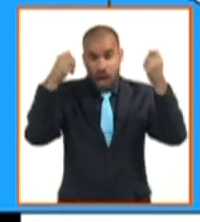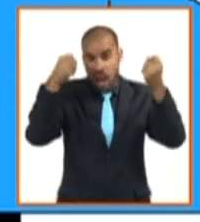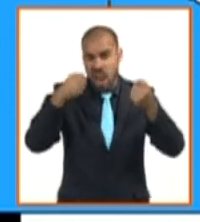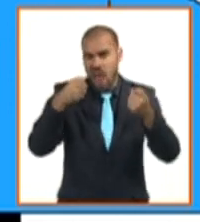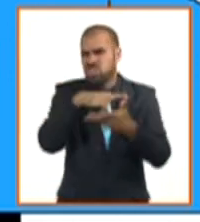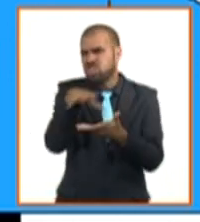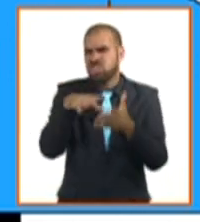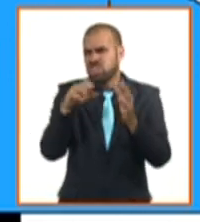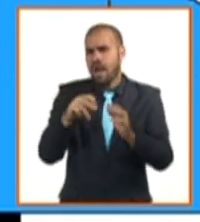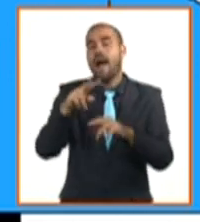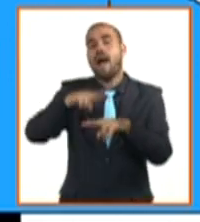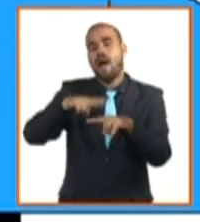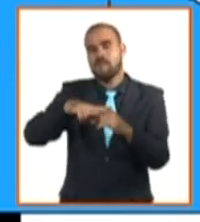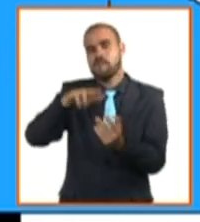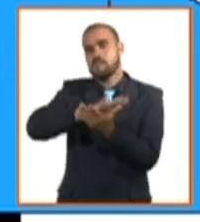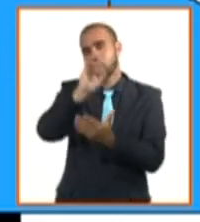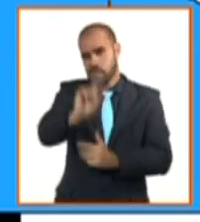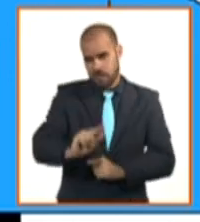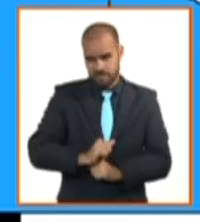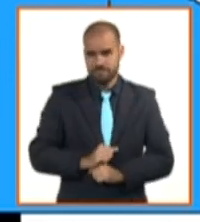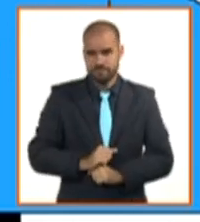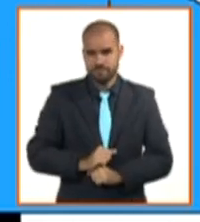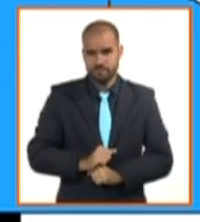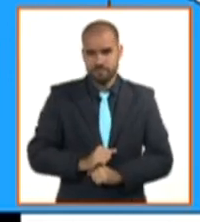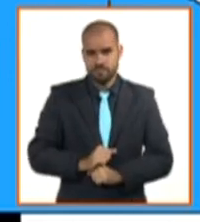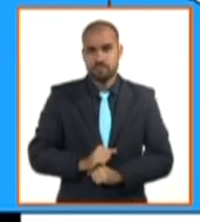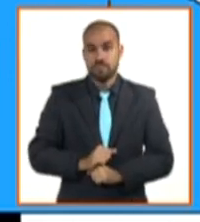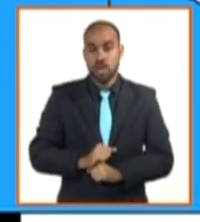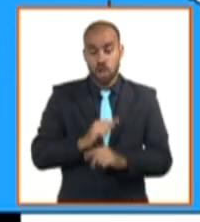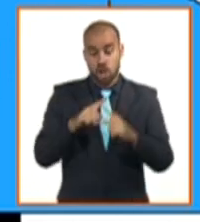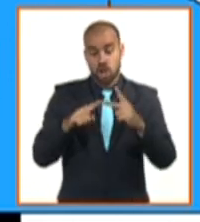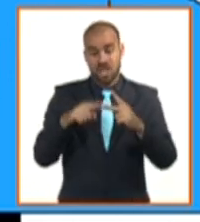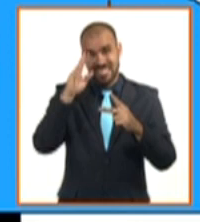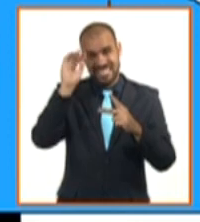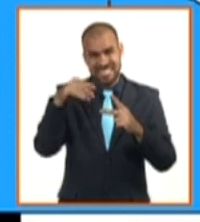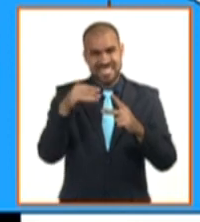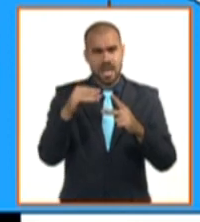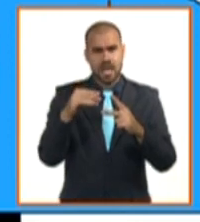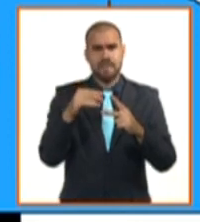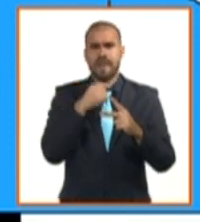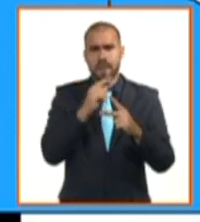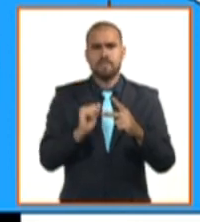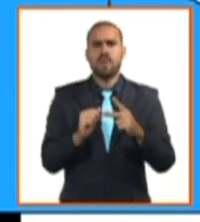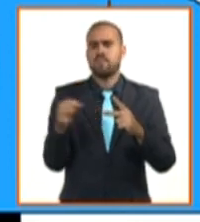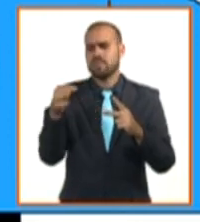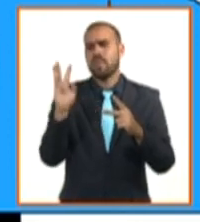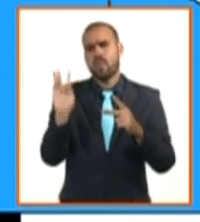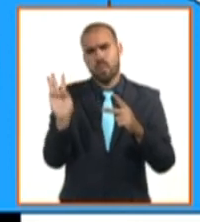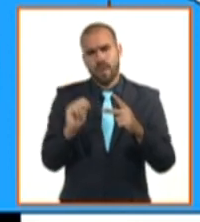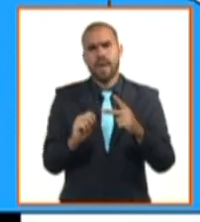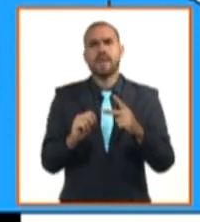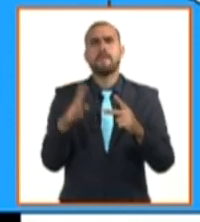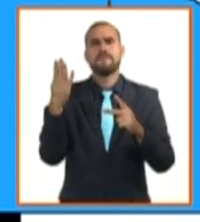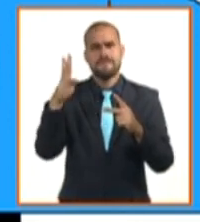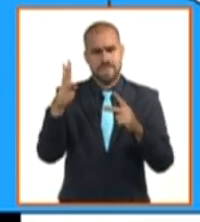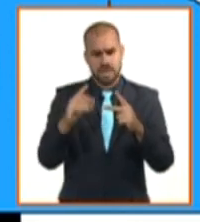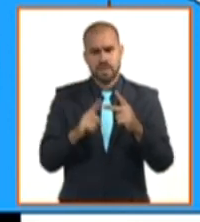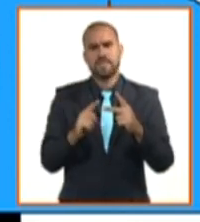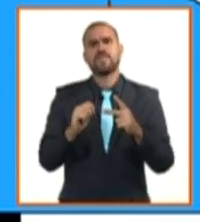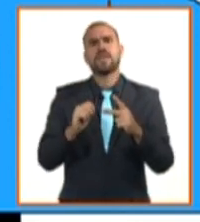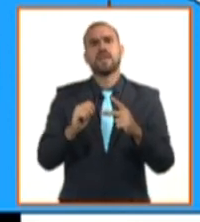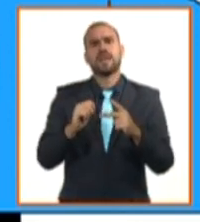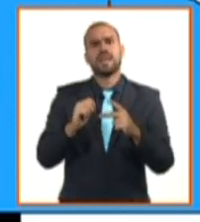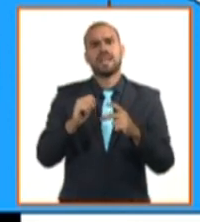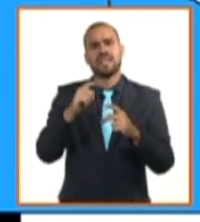en mayabeque hay reportes no de esa magnitud pero hay reportes en güines en batabanó en tapas en bainoa y